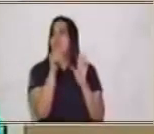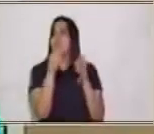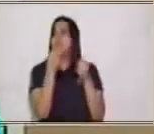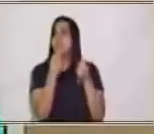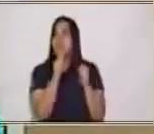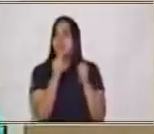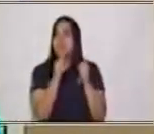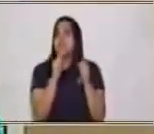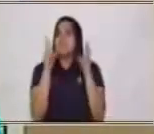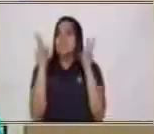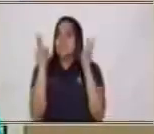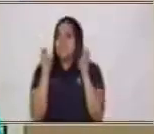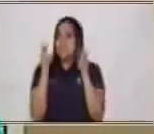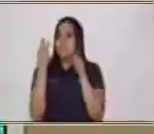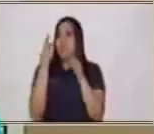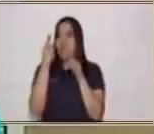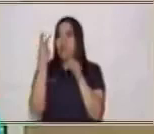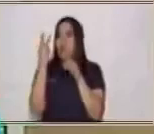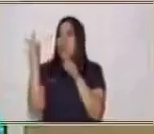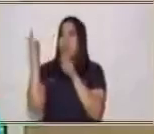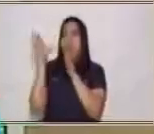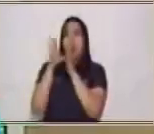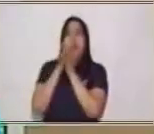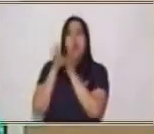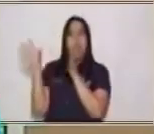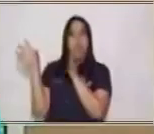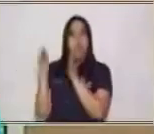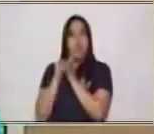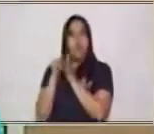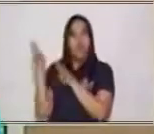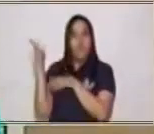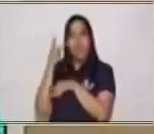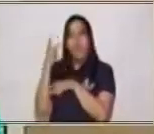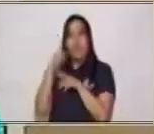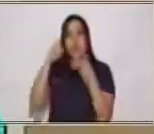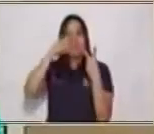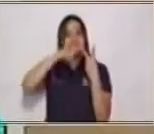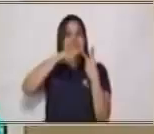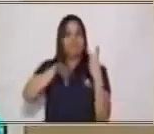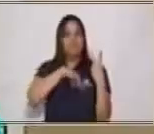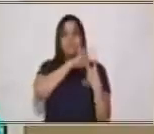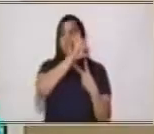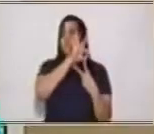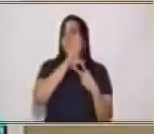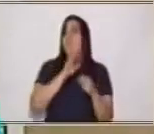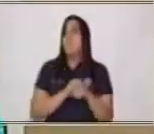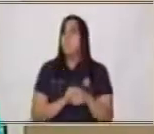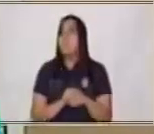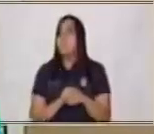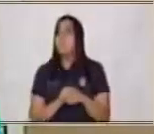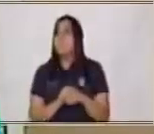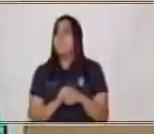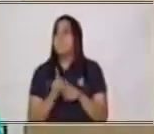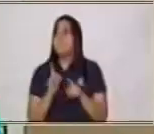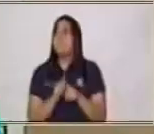el concepto recientemente aprendido de resta de cubos. Pero,